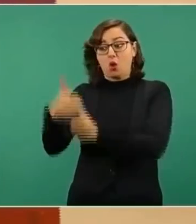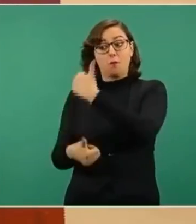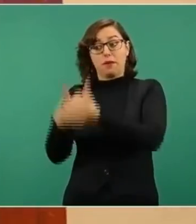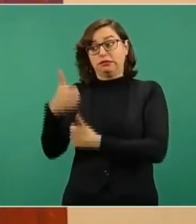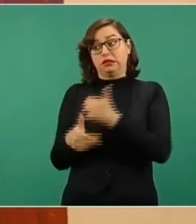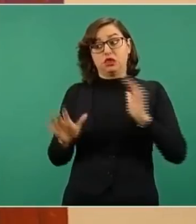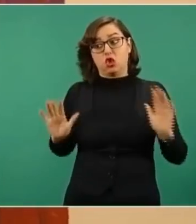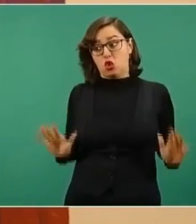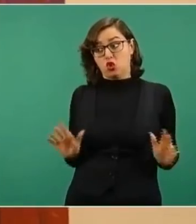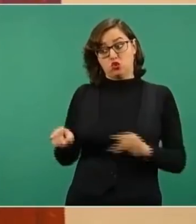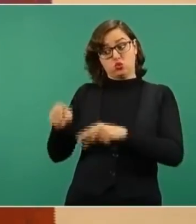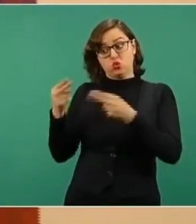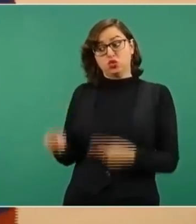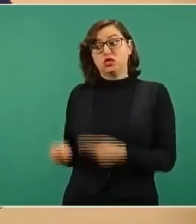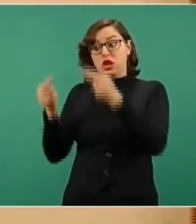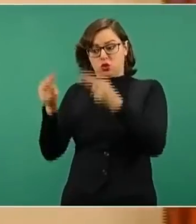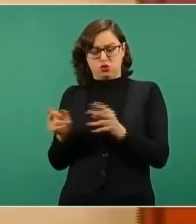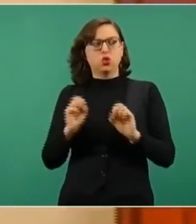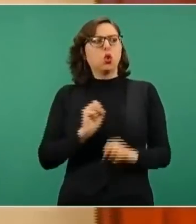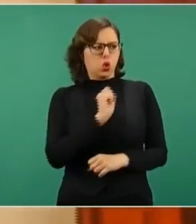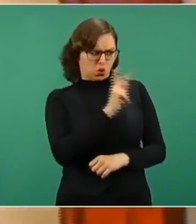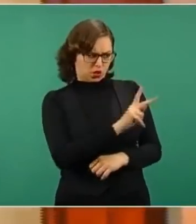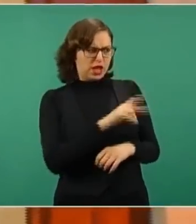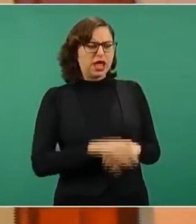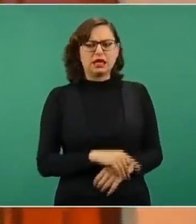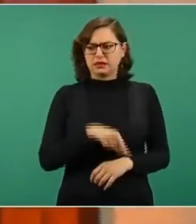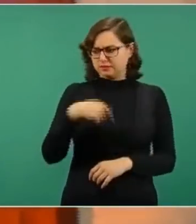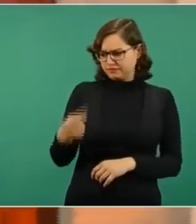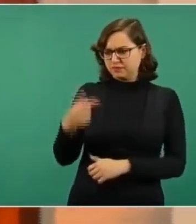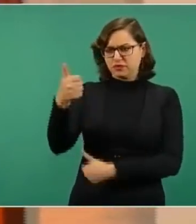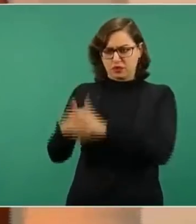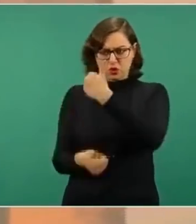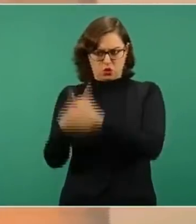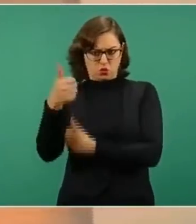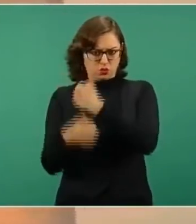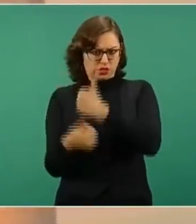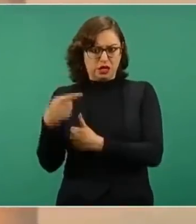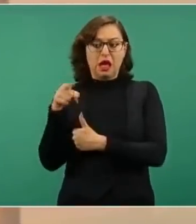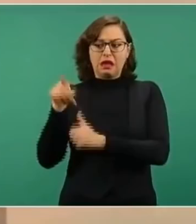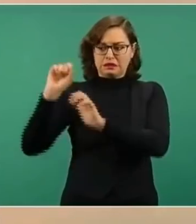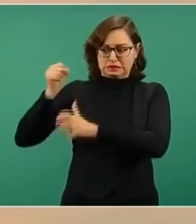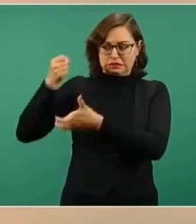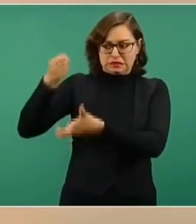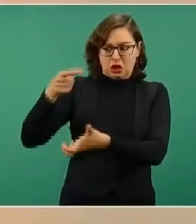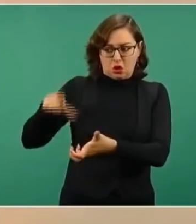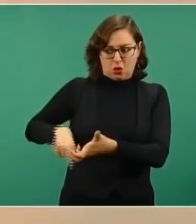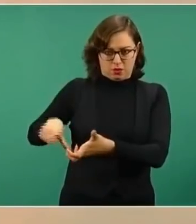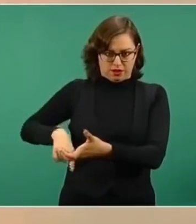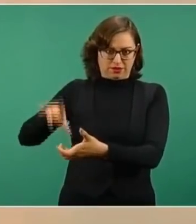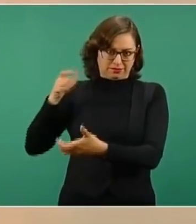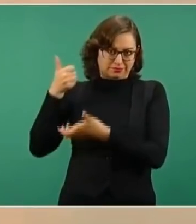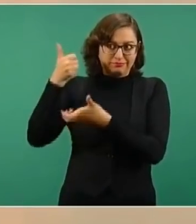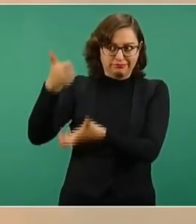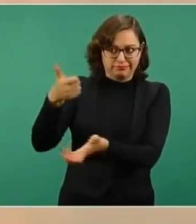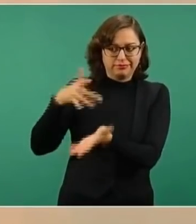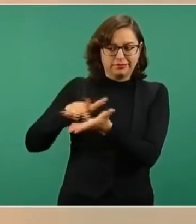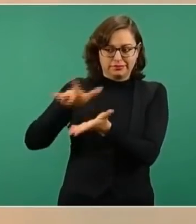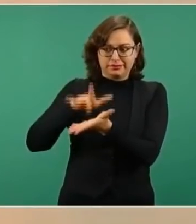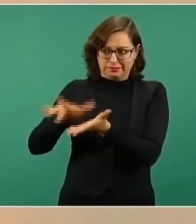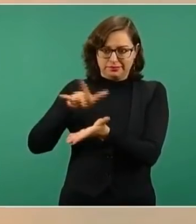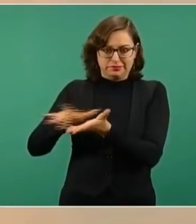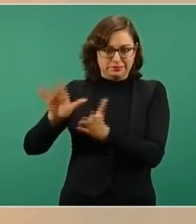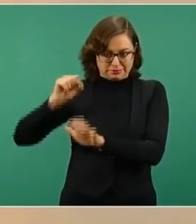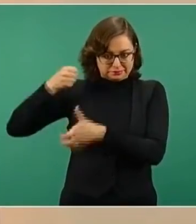mercado, que un competidor del mercado, además el competidor vinculado al presupuesto público y a la hacienda pública y a recursos de la